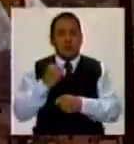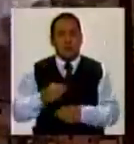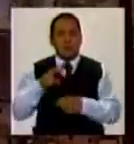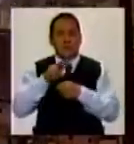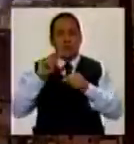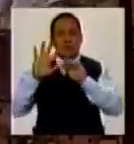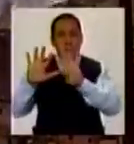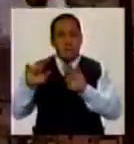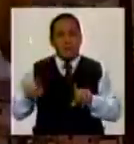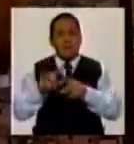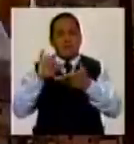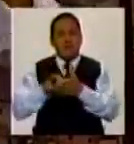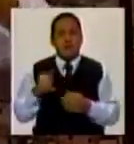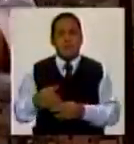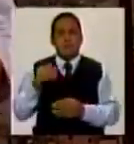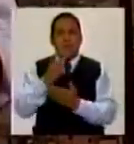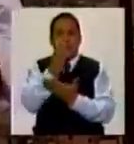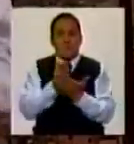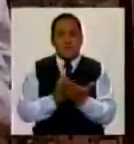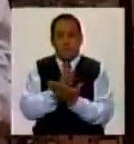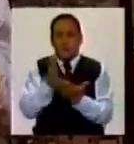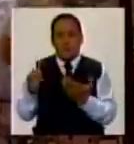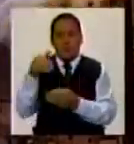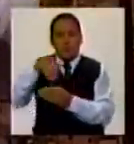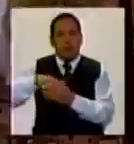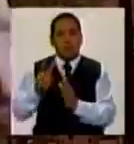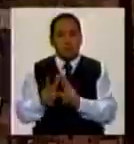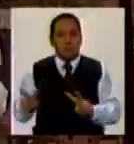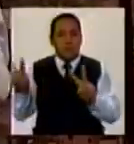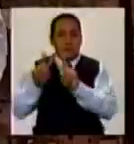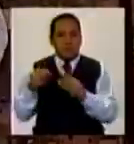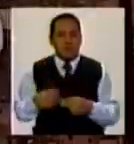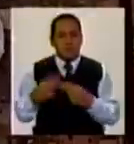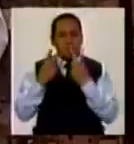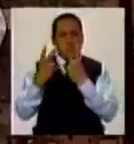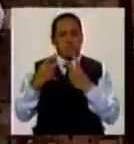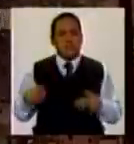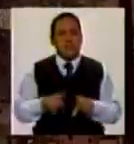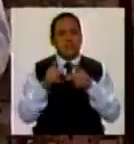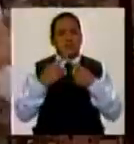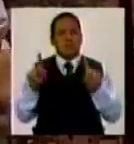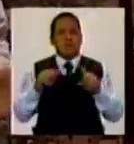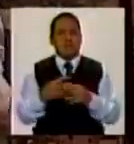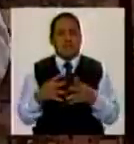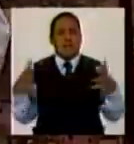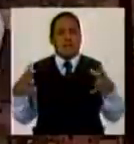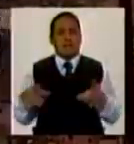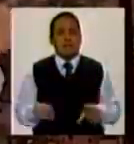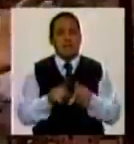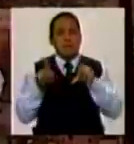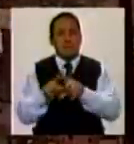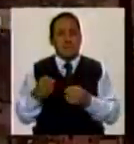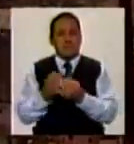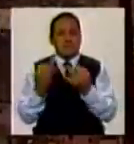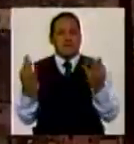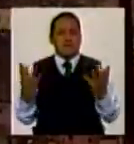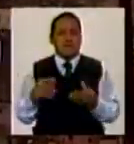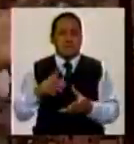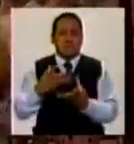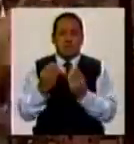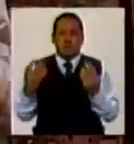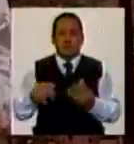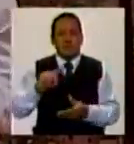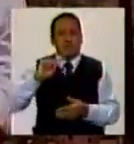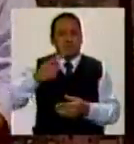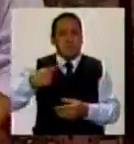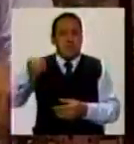pasa de la mitad de electores a la mitad de votos válidos. Eso acaba de pasar y es una diferencia inmensa, es una diferencia de centenas de miles de votos, de